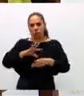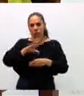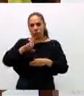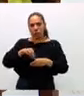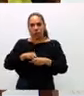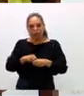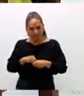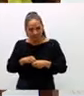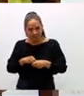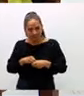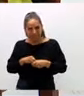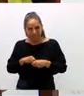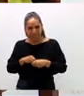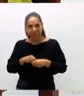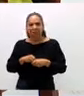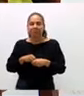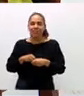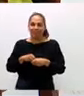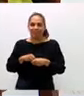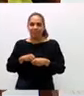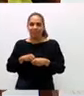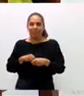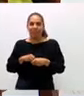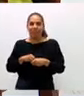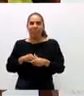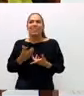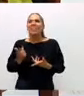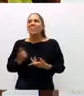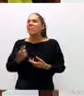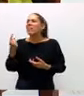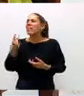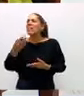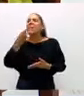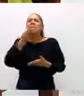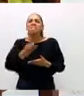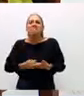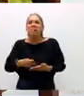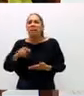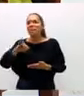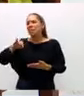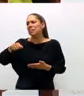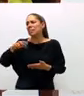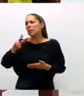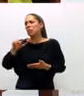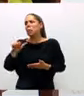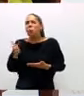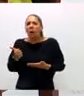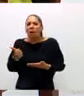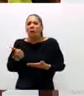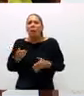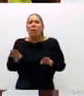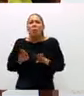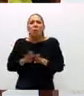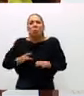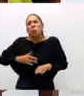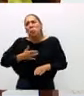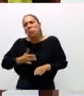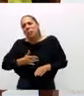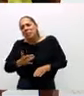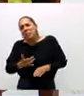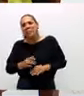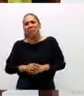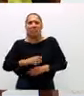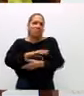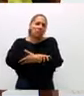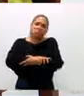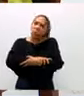a este niño del ejemplo, ¿eh? ¿Qué le está faltando? Empatía, comprensión, no sabe dialogar. Y